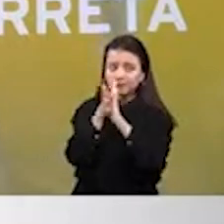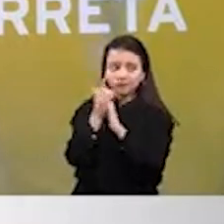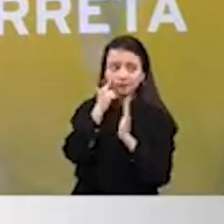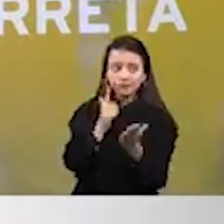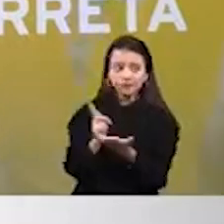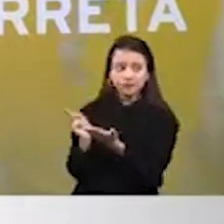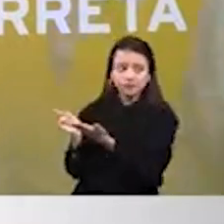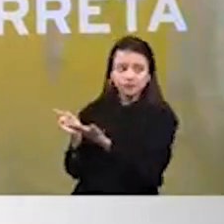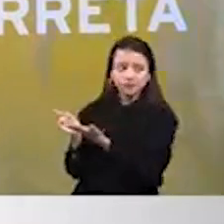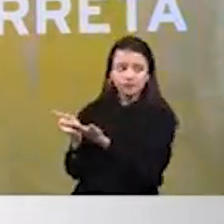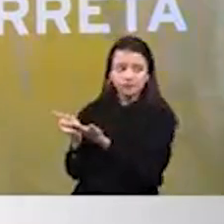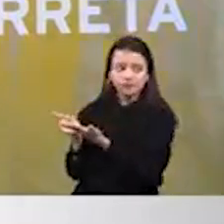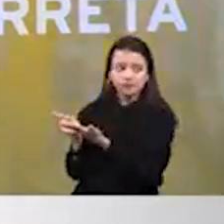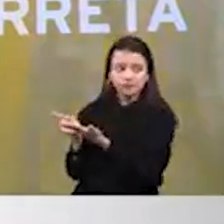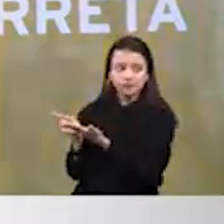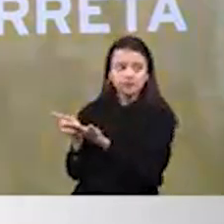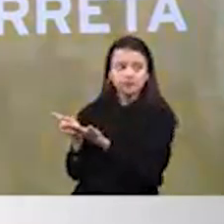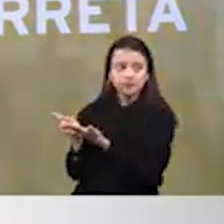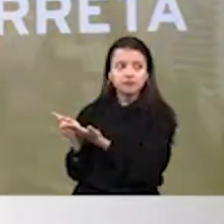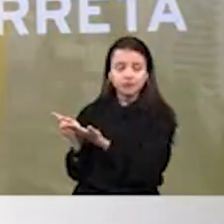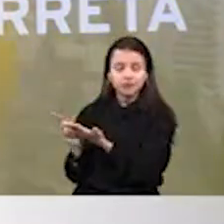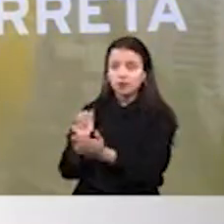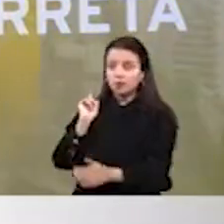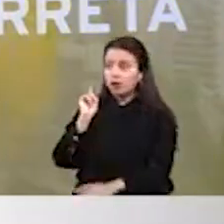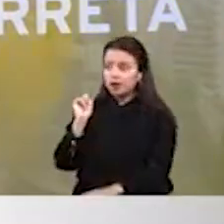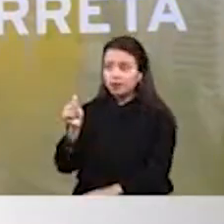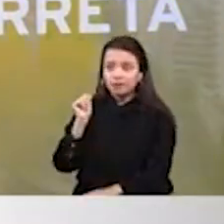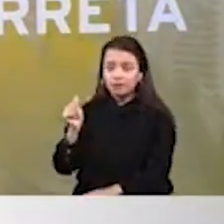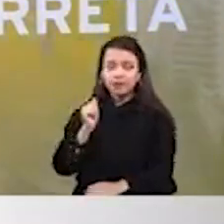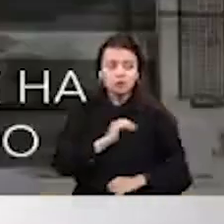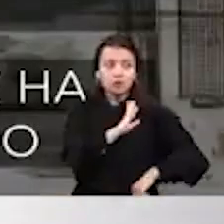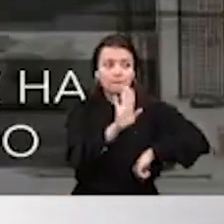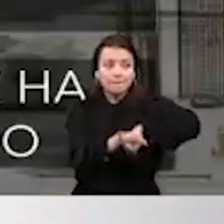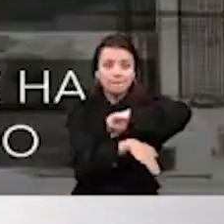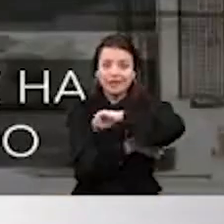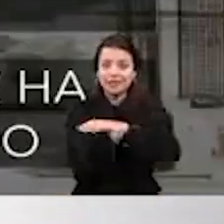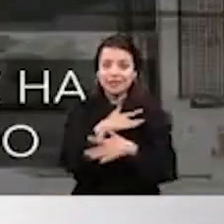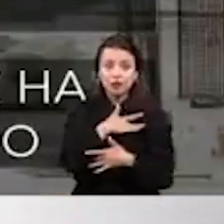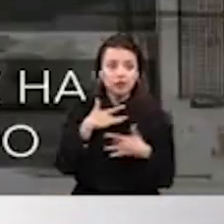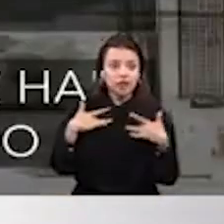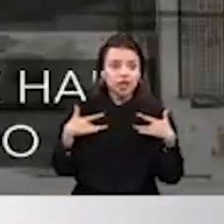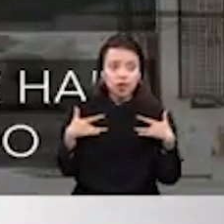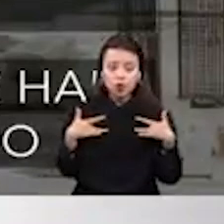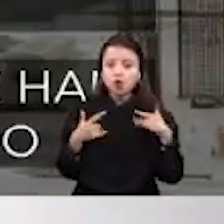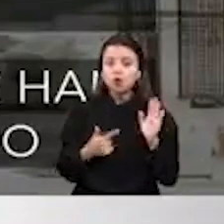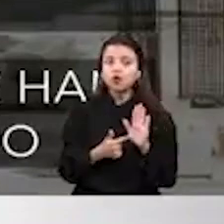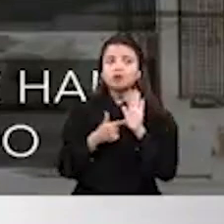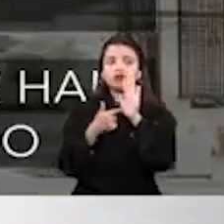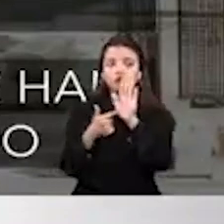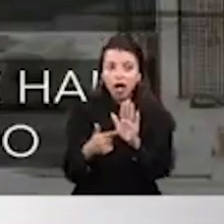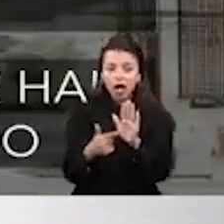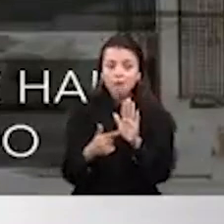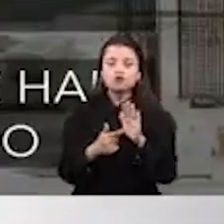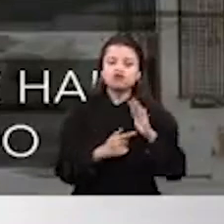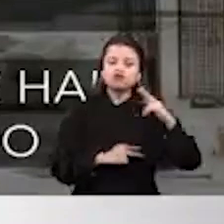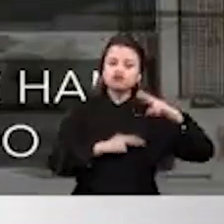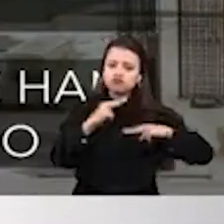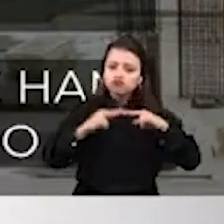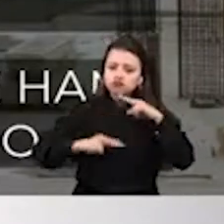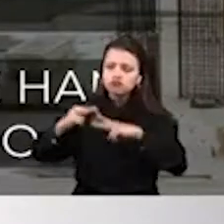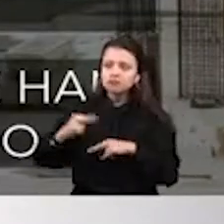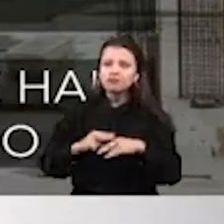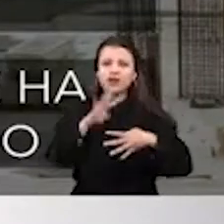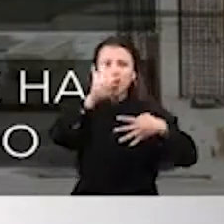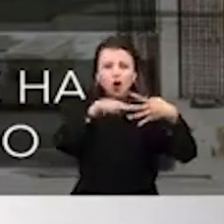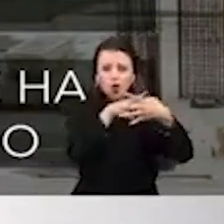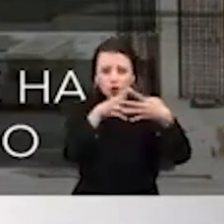es un documento emitido por el propio Ministerio de Salud, en donde tenemos avances, ejecución, cuánto se